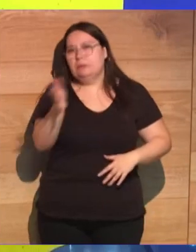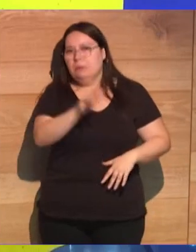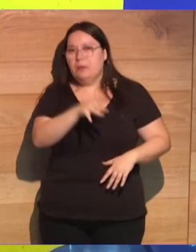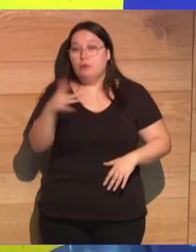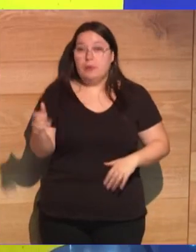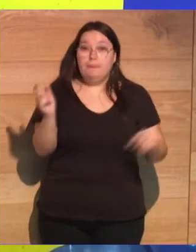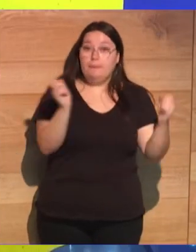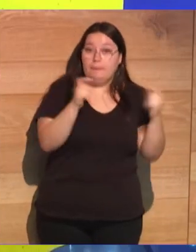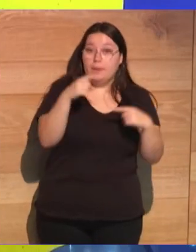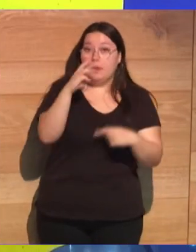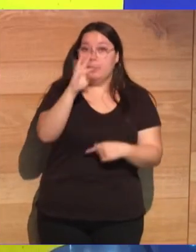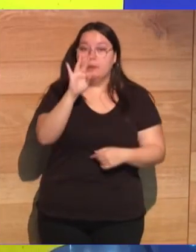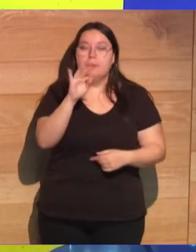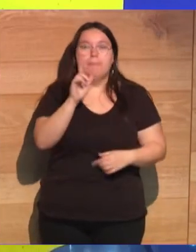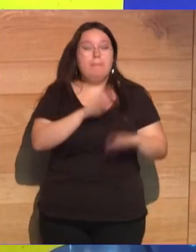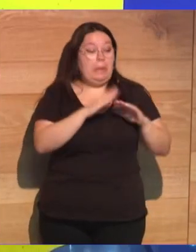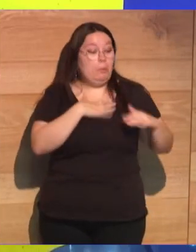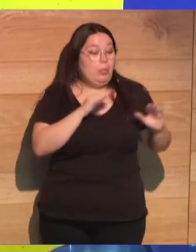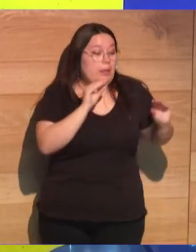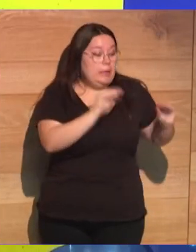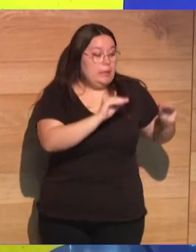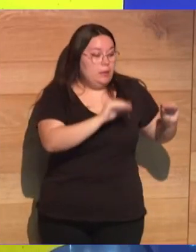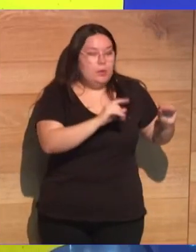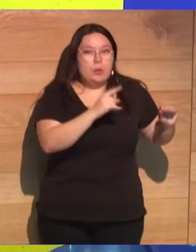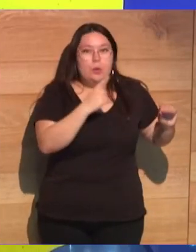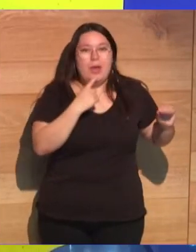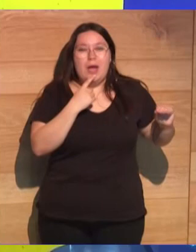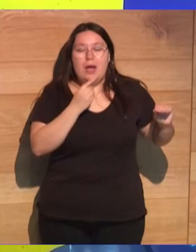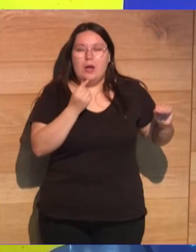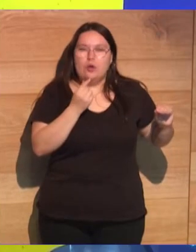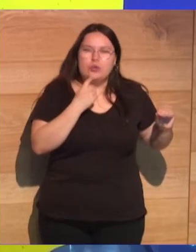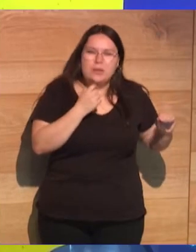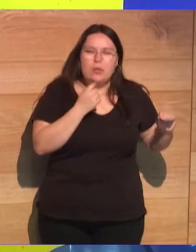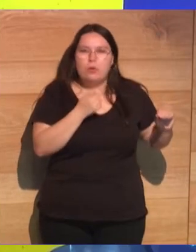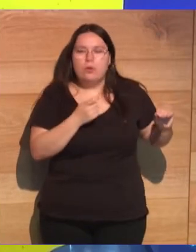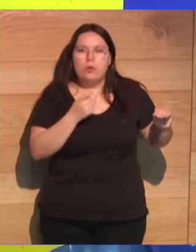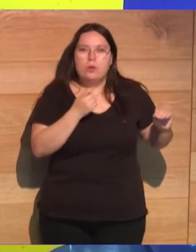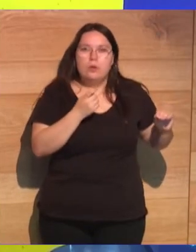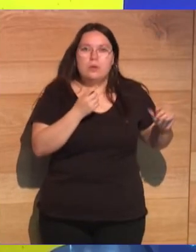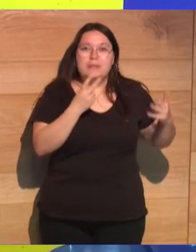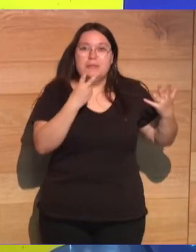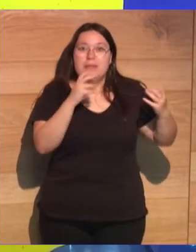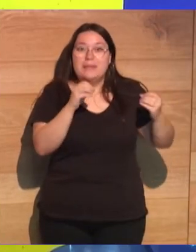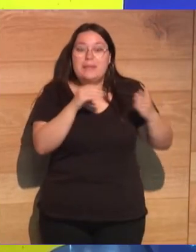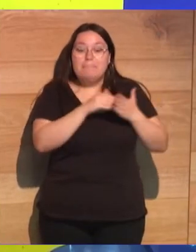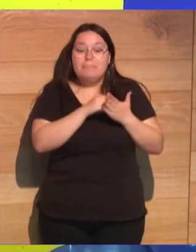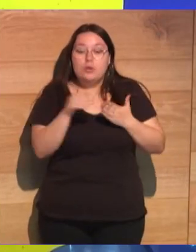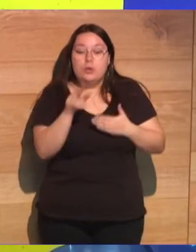que ChatGPT, para entrenarlo, ha costado del orden, creo que recordar, de unos 70, 80 millones de